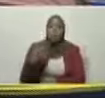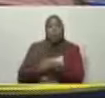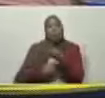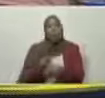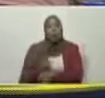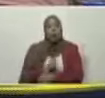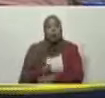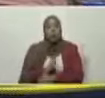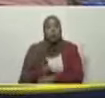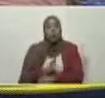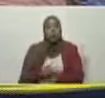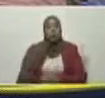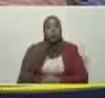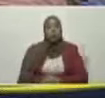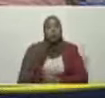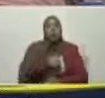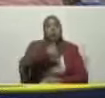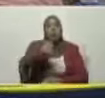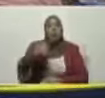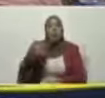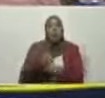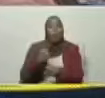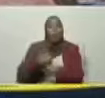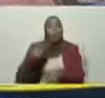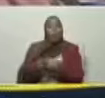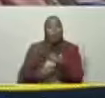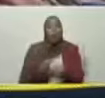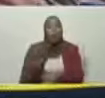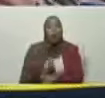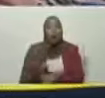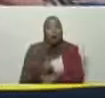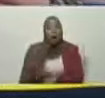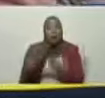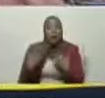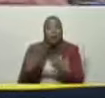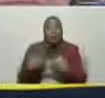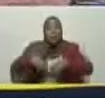acelerar, para eso vine acá, a acelerar, para acelerar